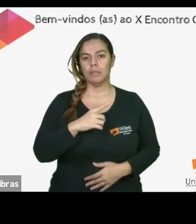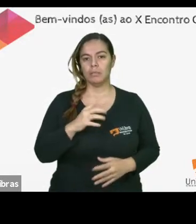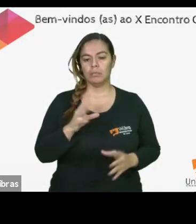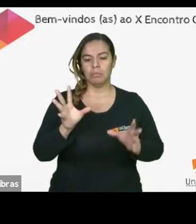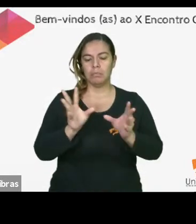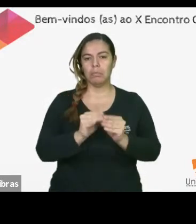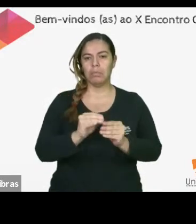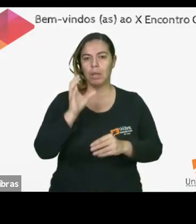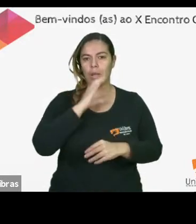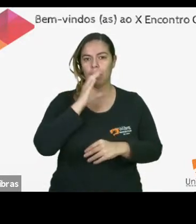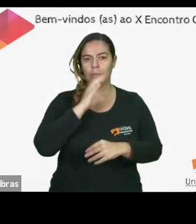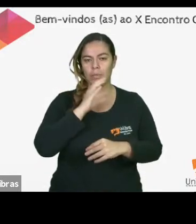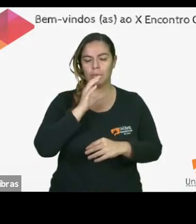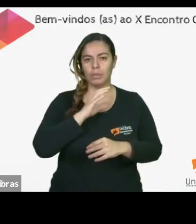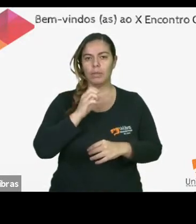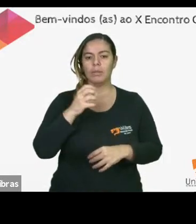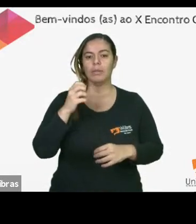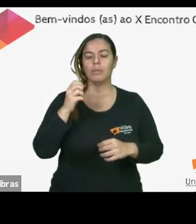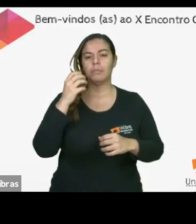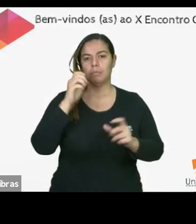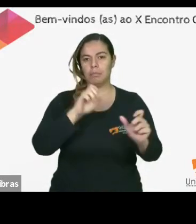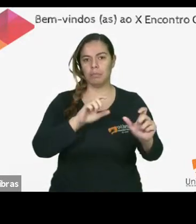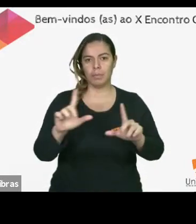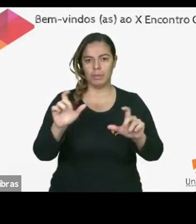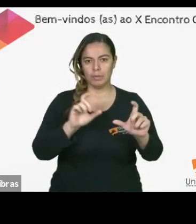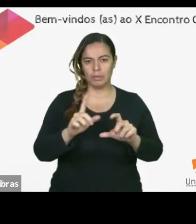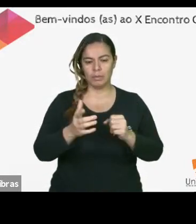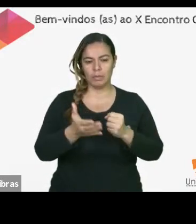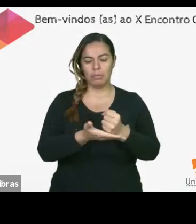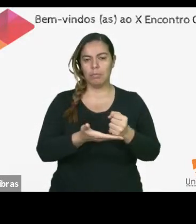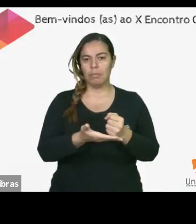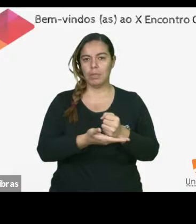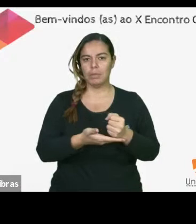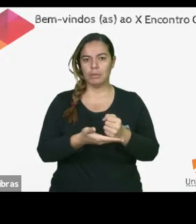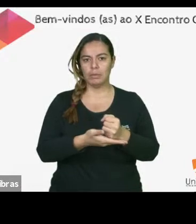rápida, desgraciadamente superficial,